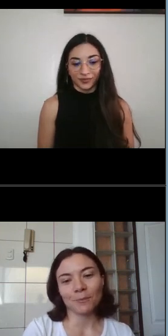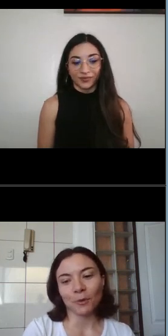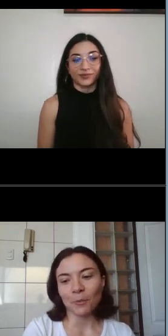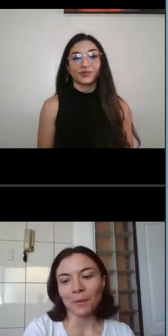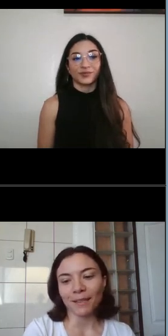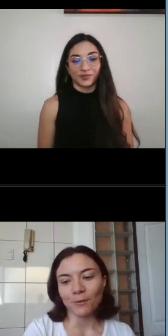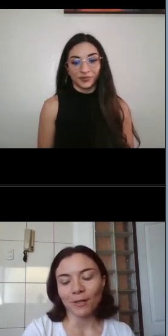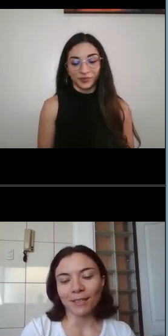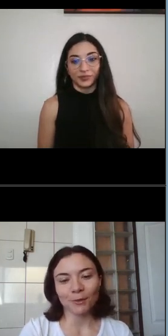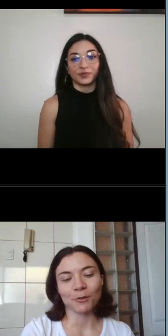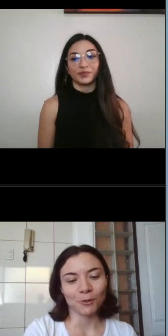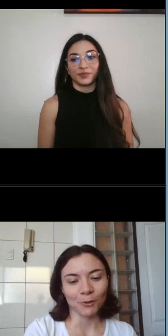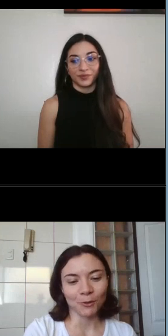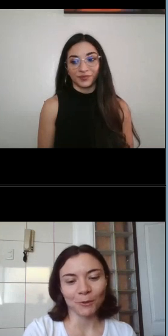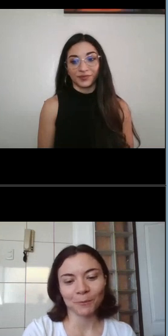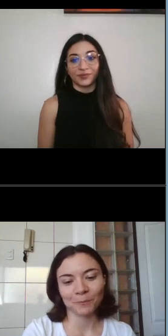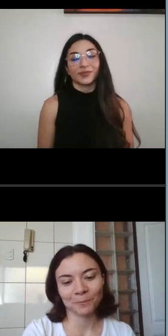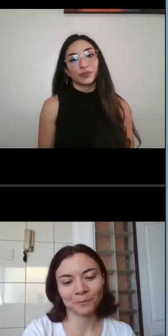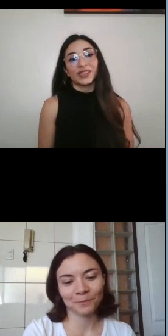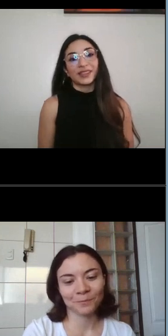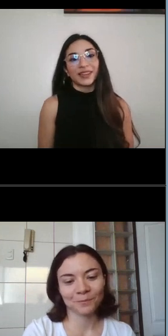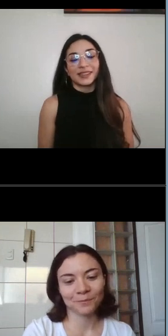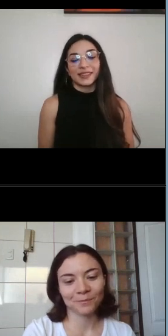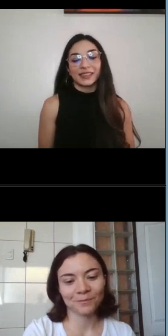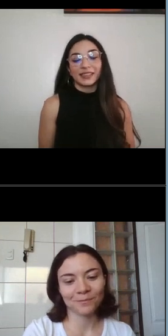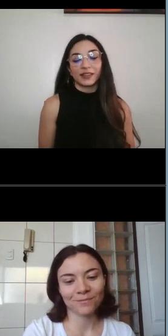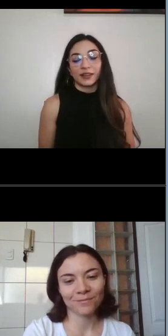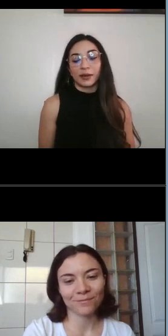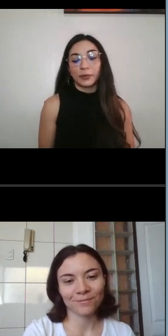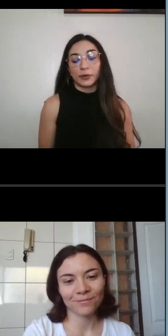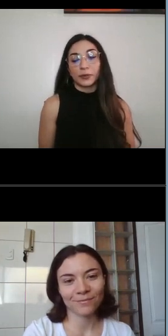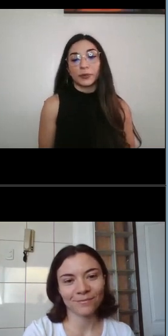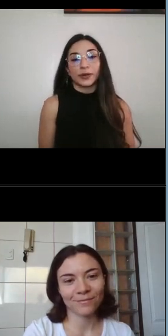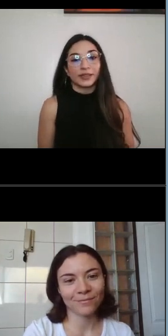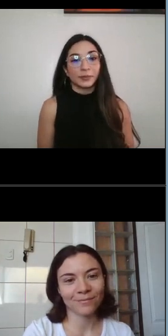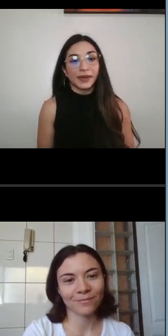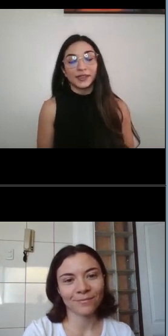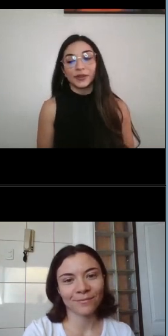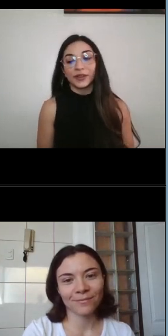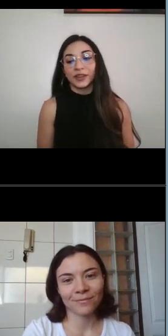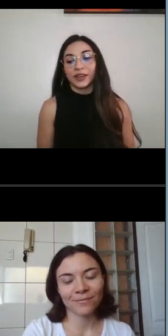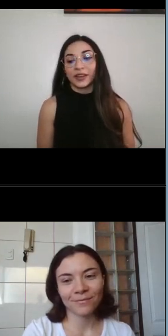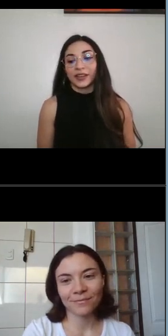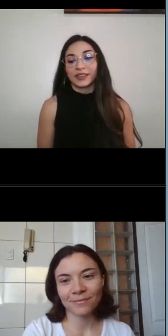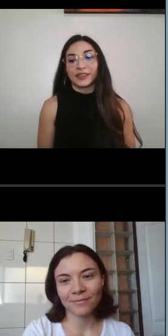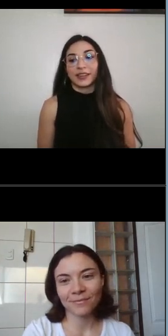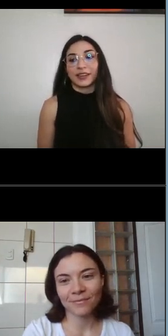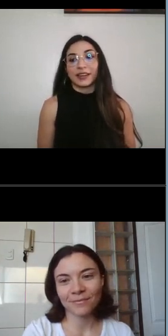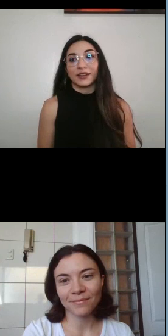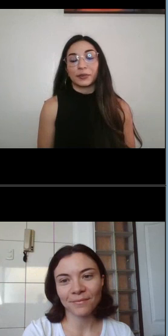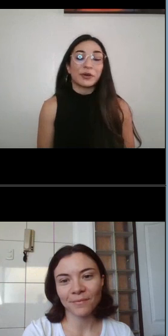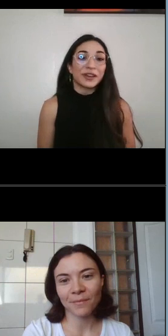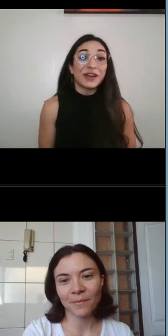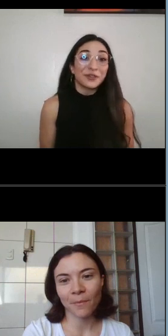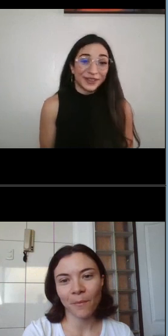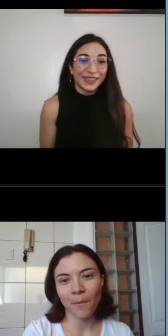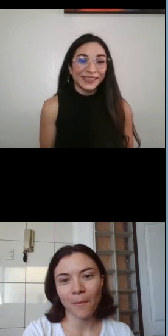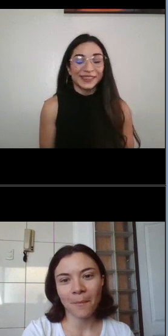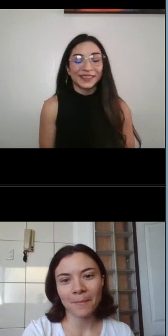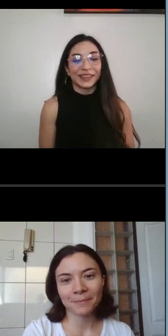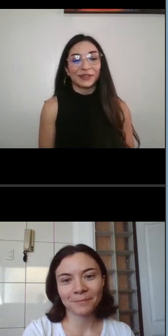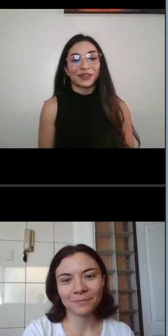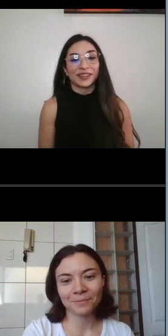gracias por compartir un ratito con nosotros. Muchas gracias, Elizabeth, de verdad, por el espacio. Primero que nada, buenos